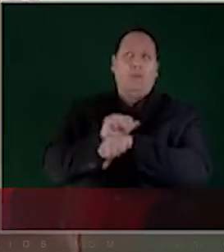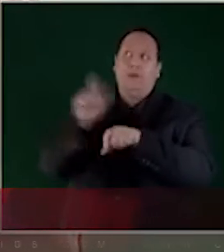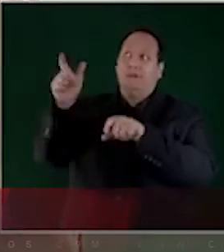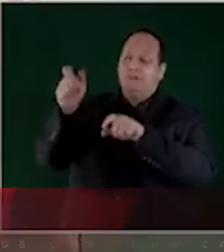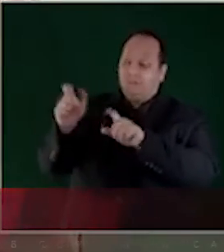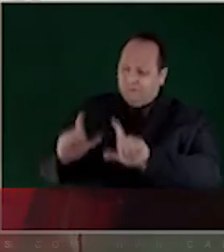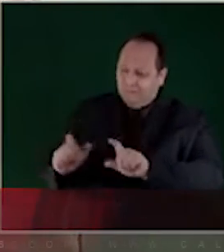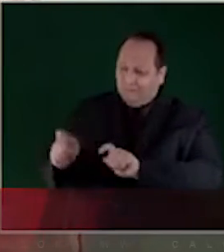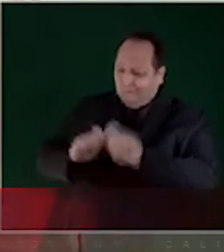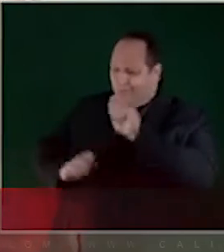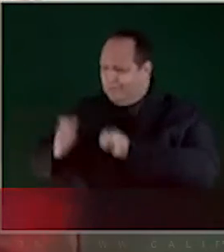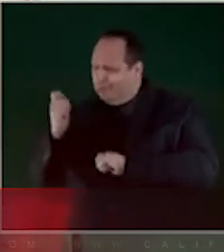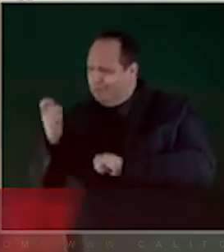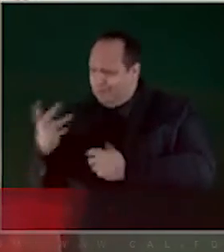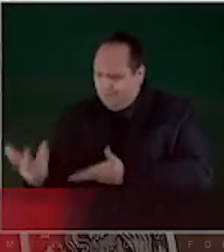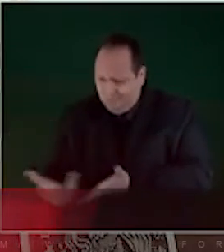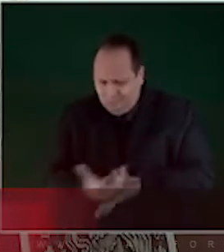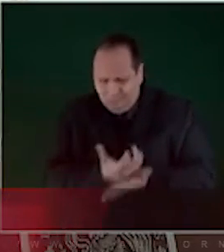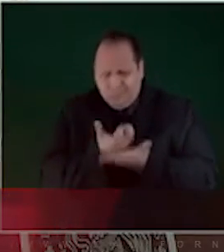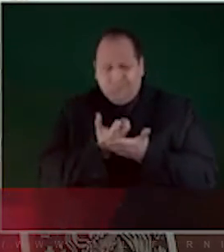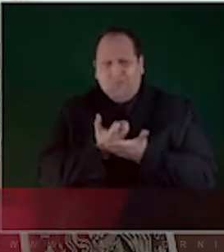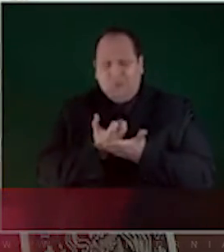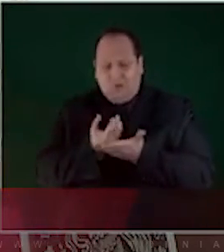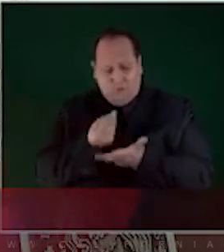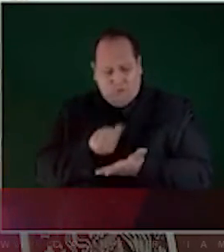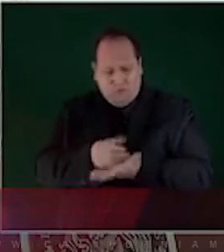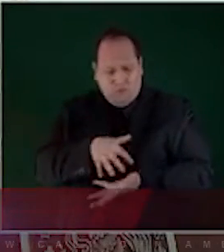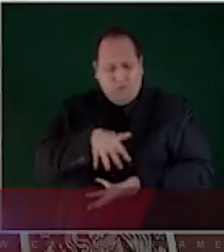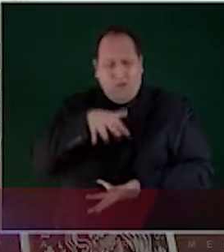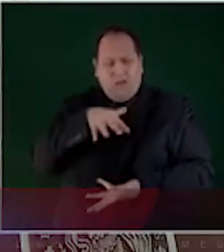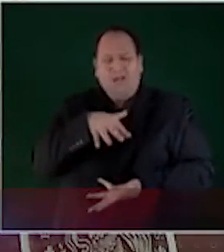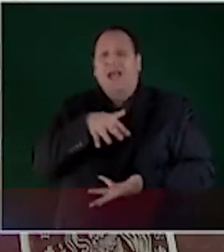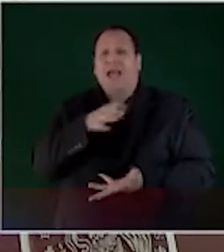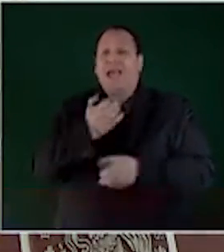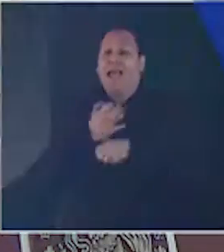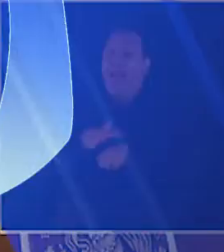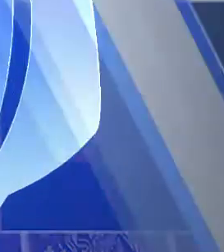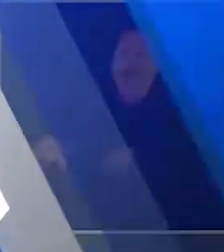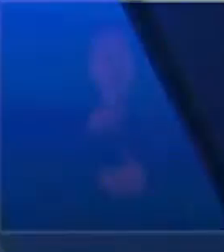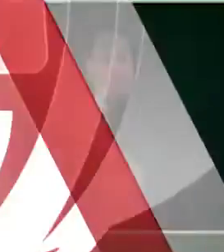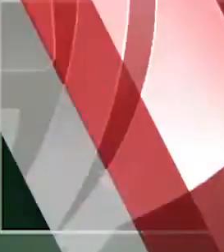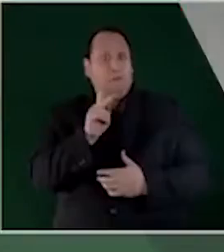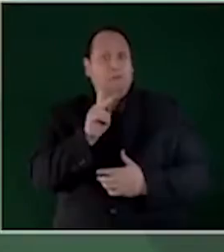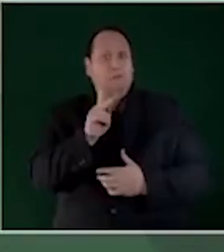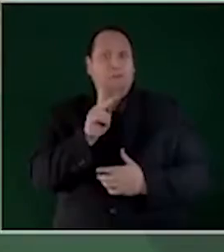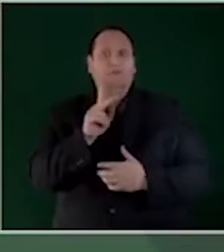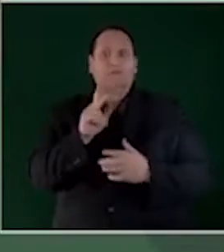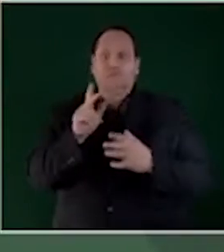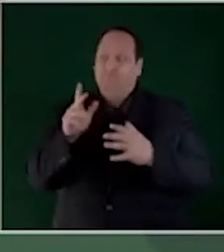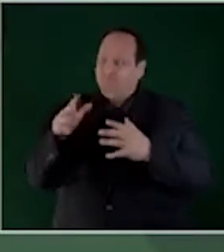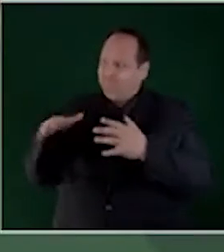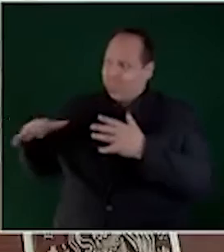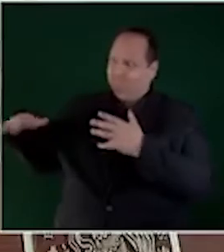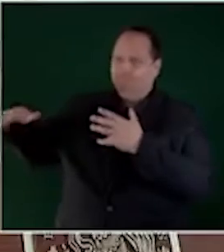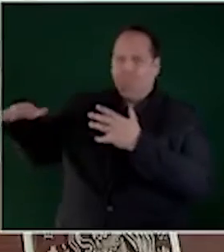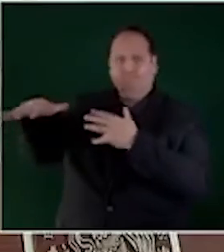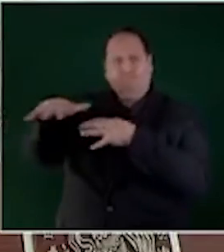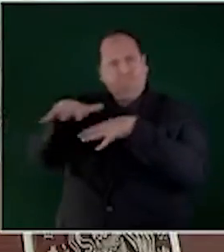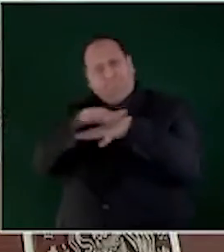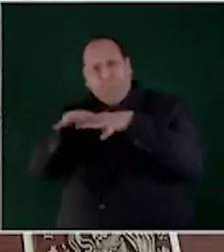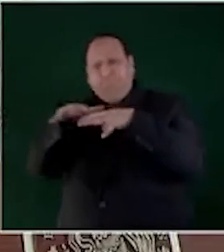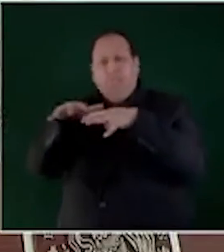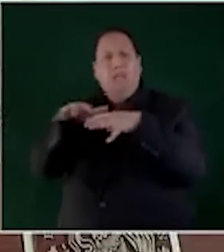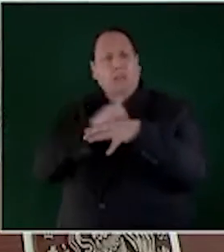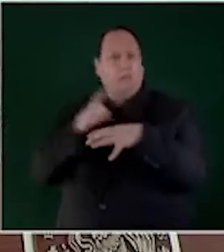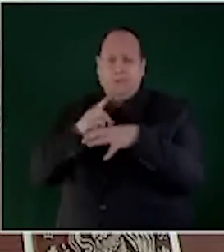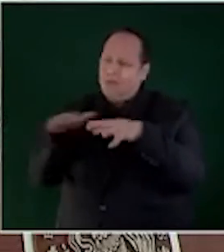extranjeros va a ser para beneficio del Estado y de los municipios para California medios con edición